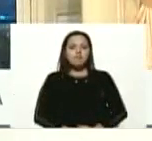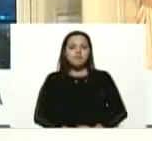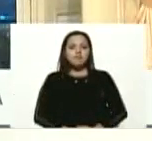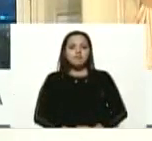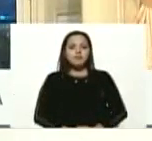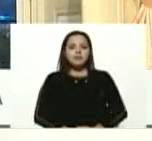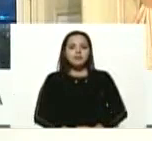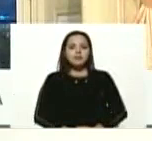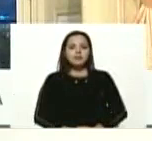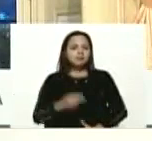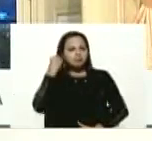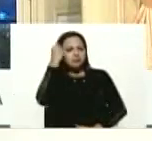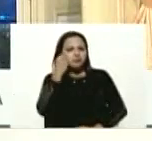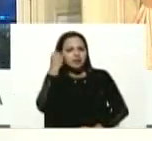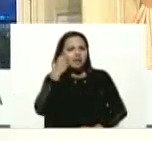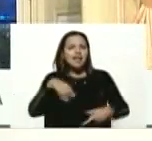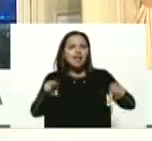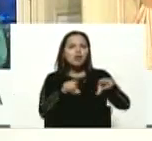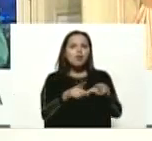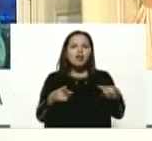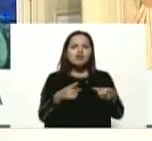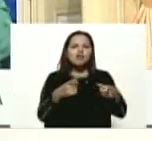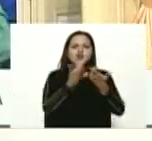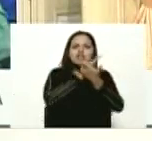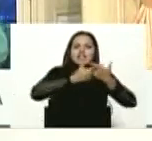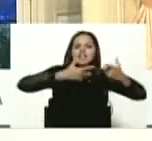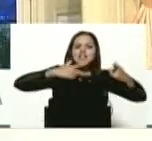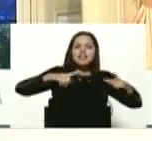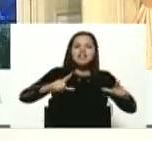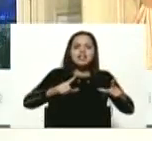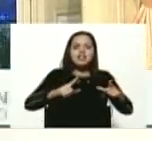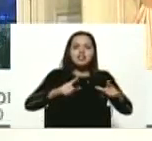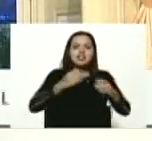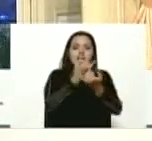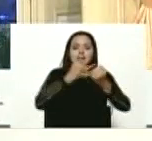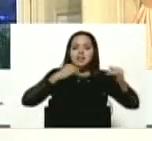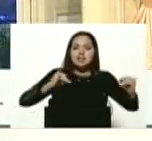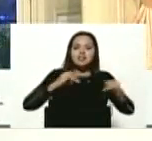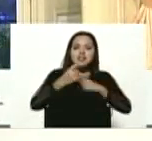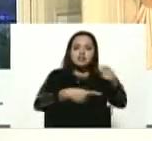Es considerado un prócer de la independencia del siglo XXI.